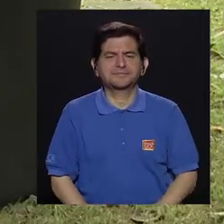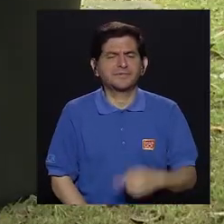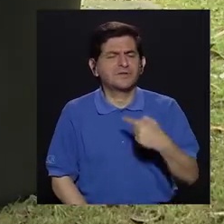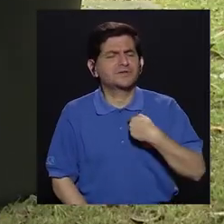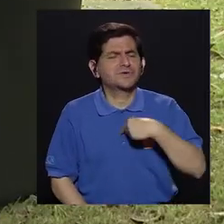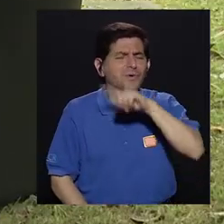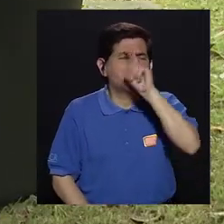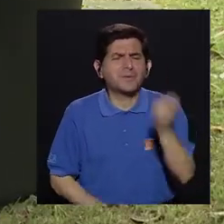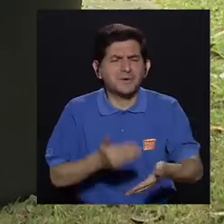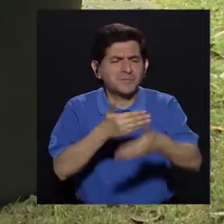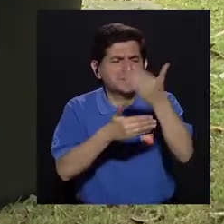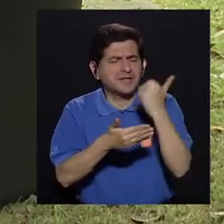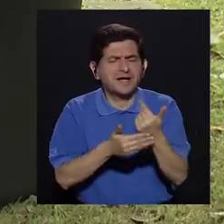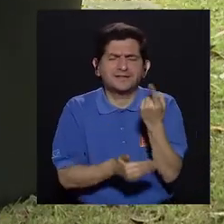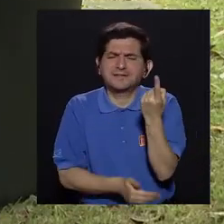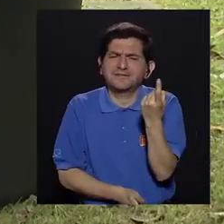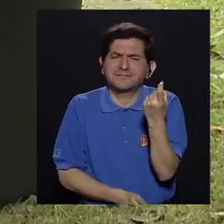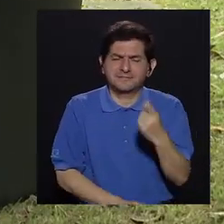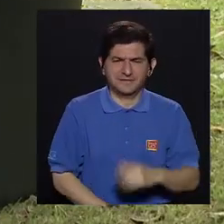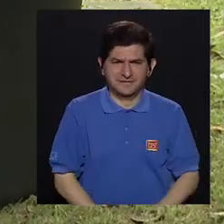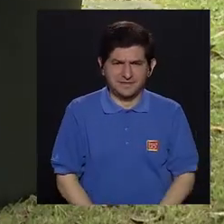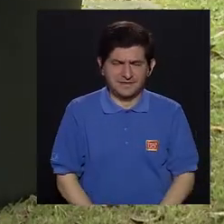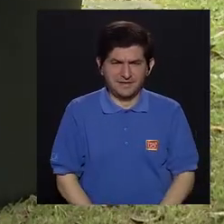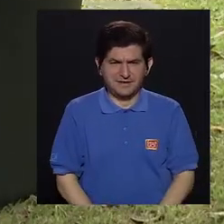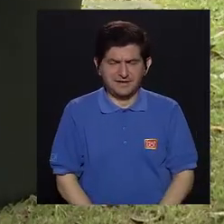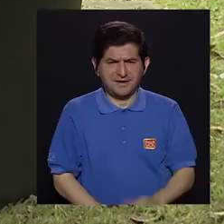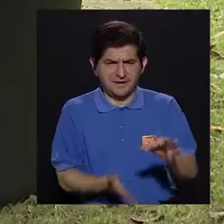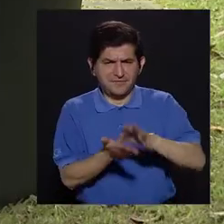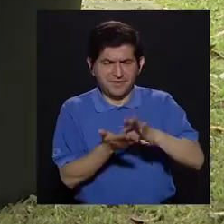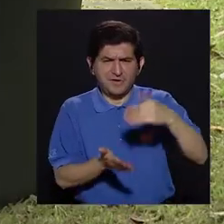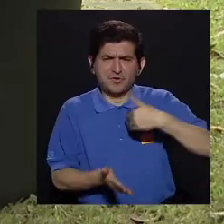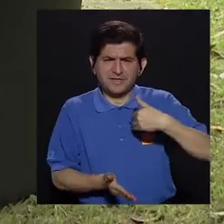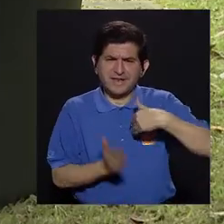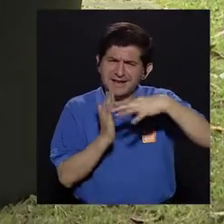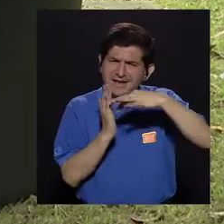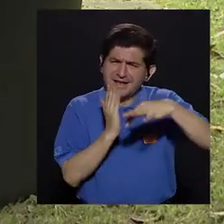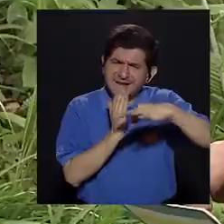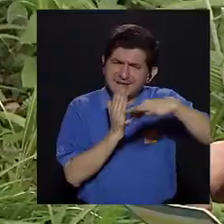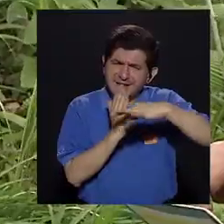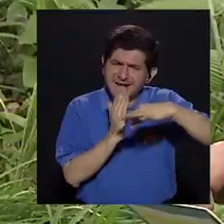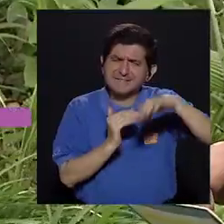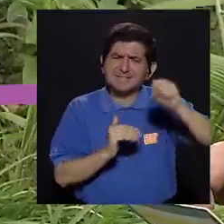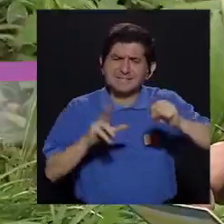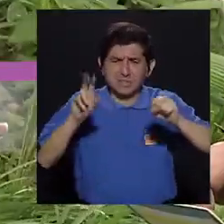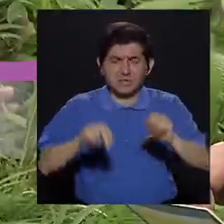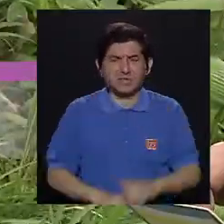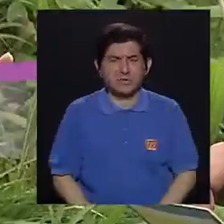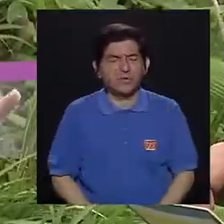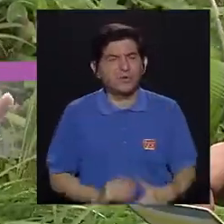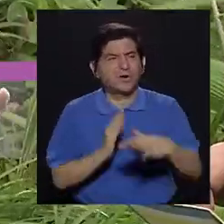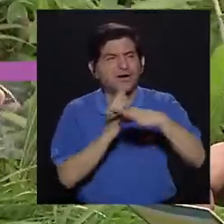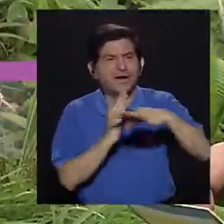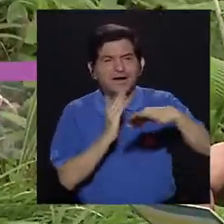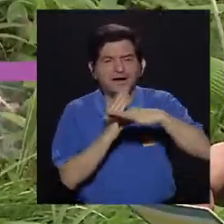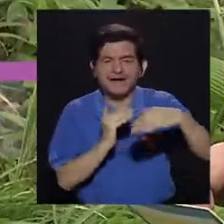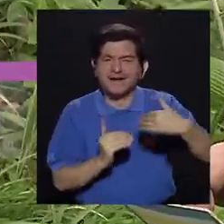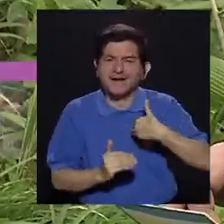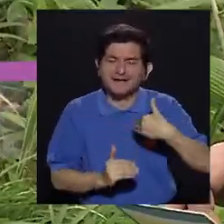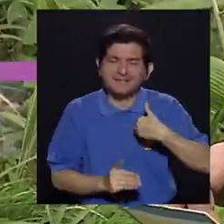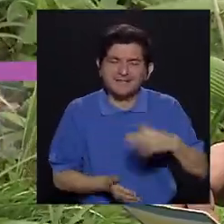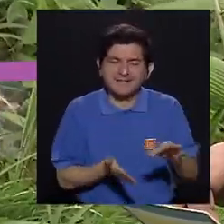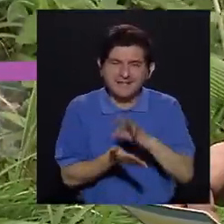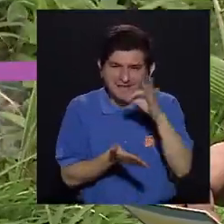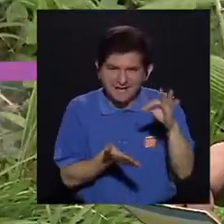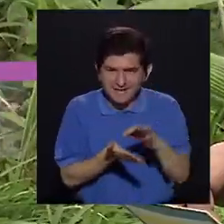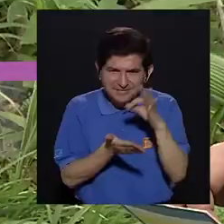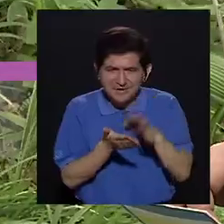Marcela, a mí se me quedó una pregunta en el bloque pasado, y es si los frijoles tienen o no tienen grasa. En realidad la cantidad de grasa que puedan tener